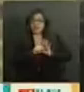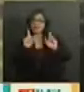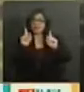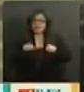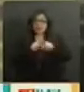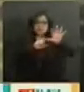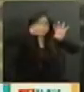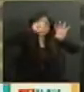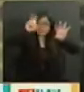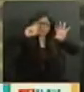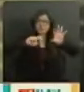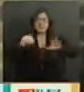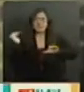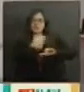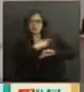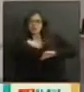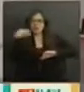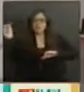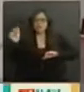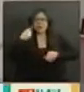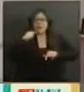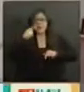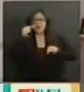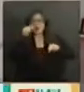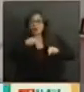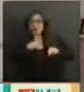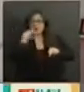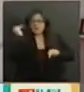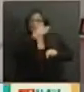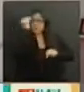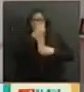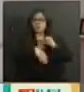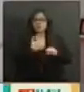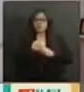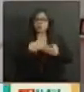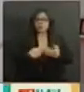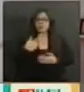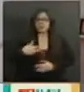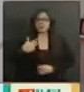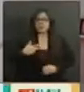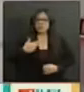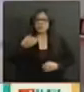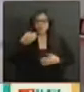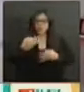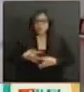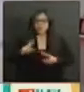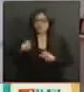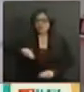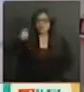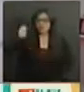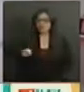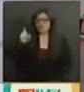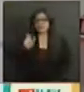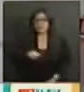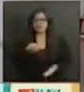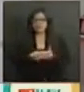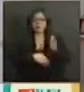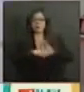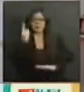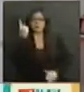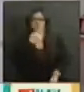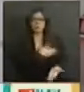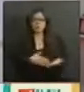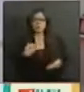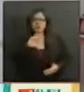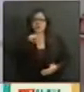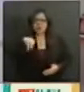antes posible de esta acción de arte. Pero esta obra además se hizo muy famosa en 2018 porque en un remate en que alguien pagó más de